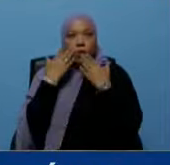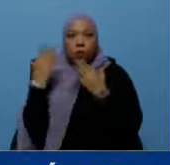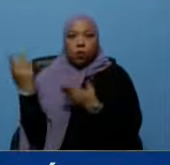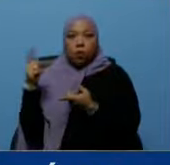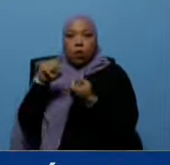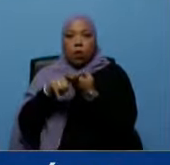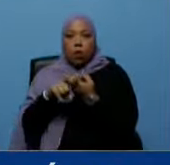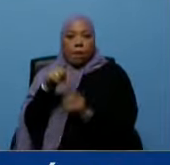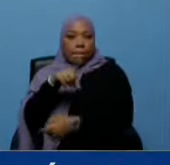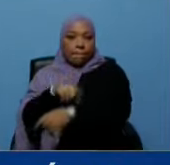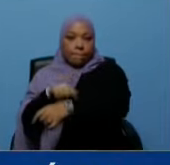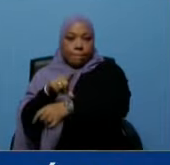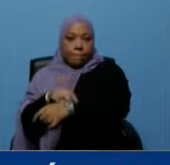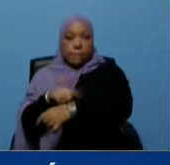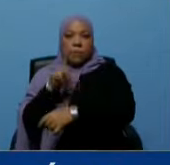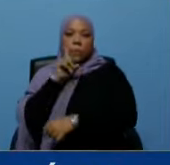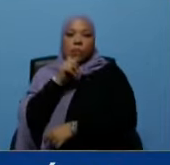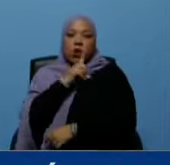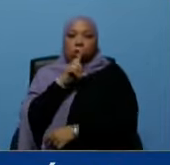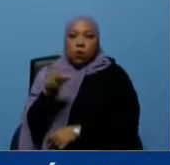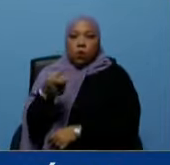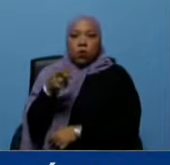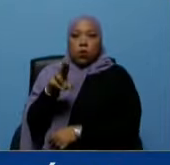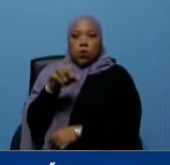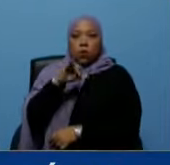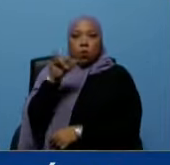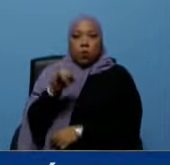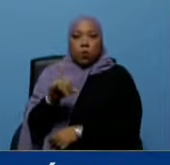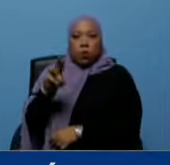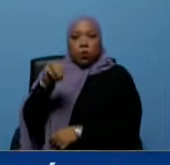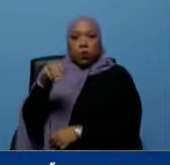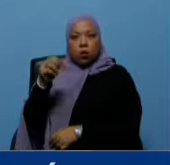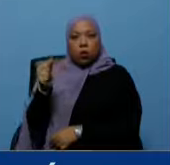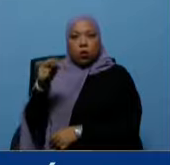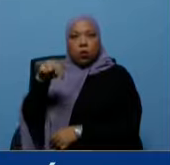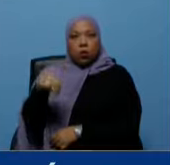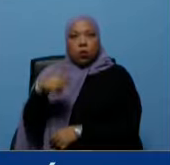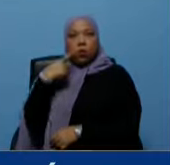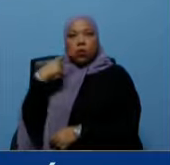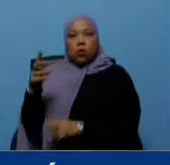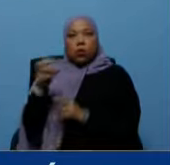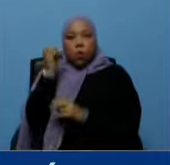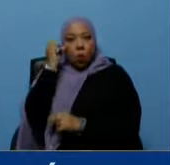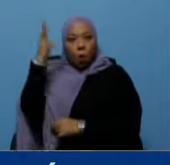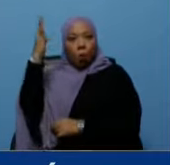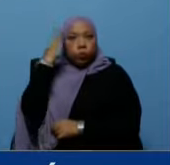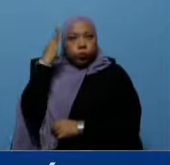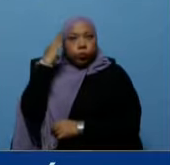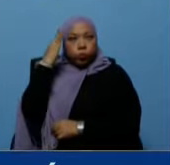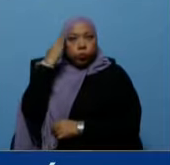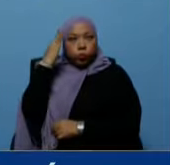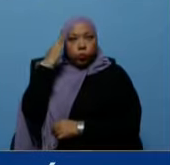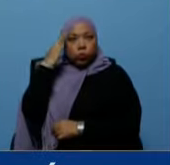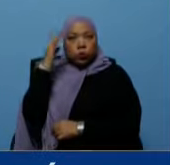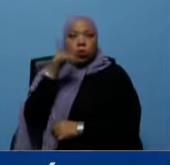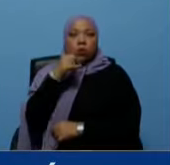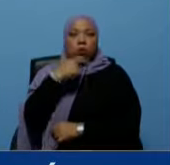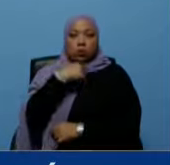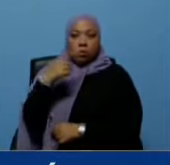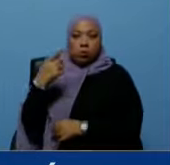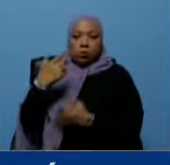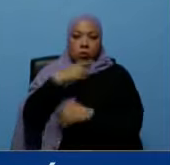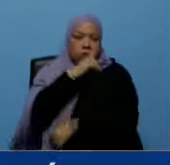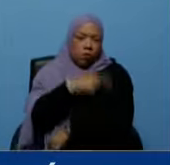Guzmán, que para la parte médica tiene nuestras orientaciones y su conocimiento que no tenemos nosotros el